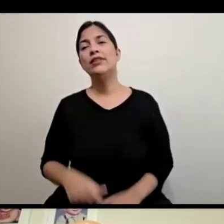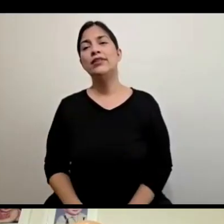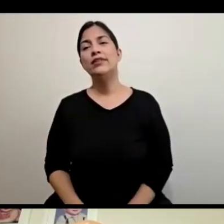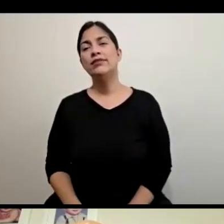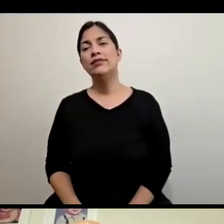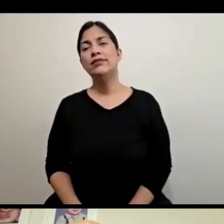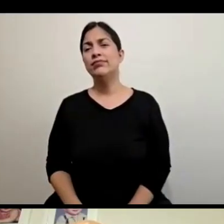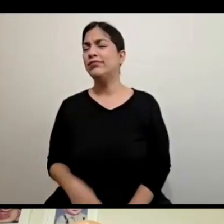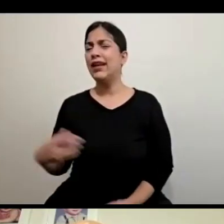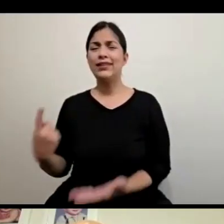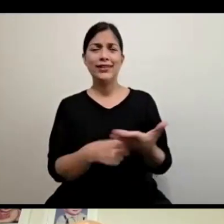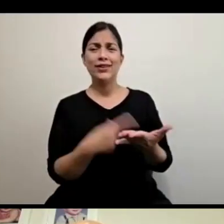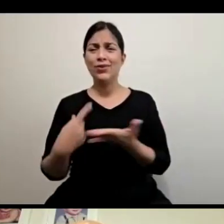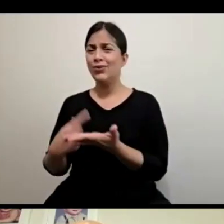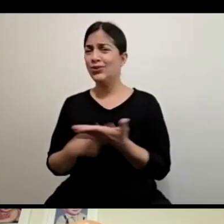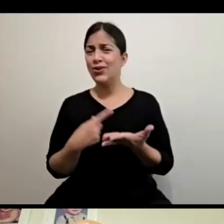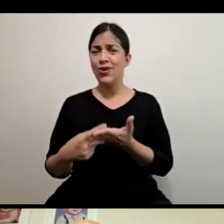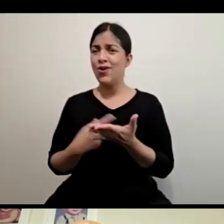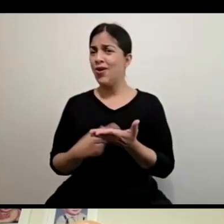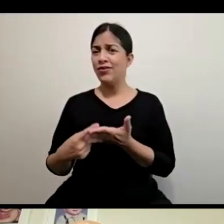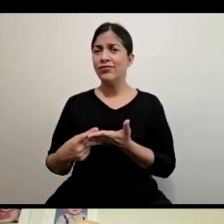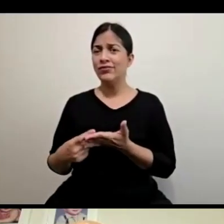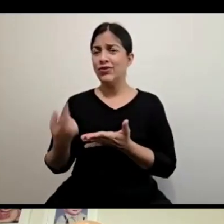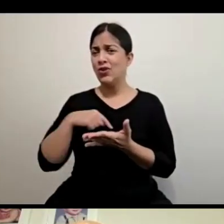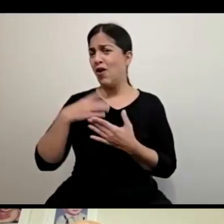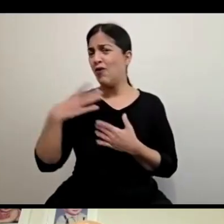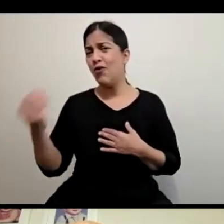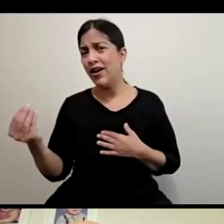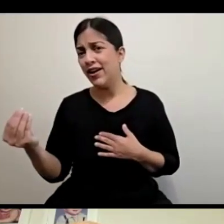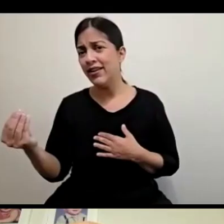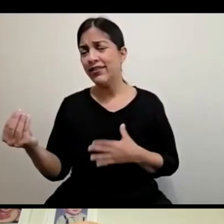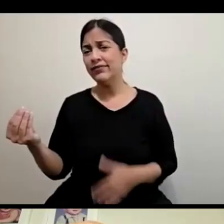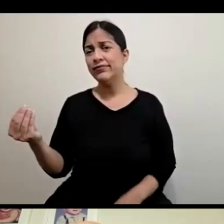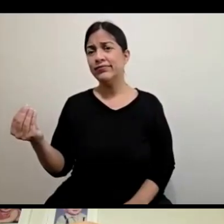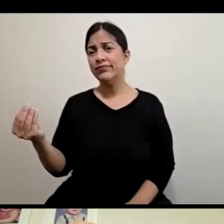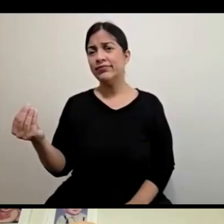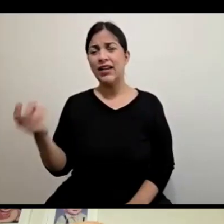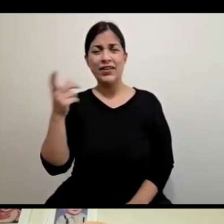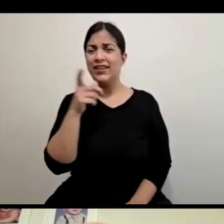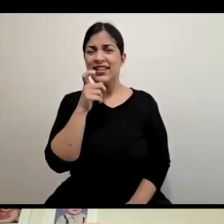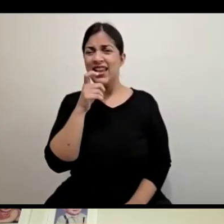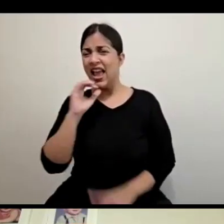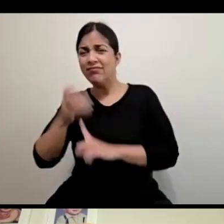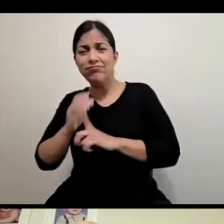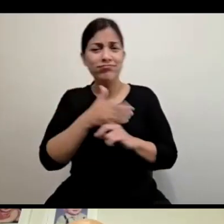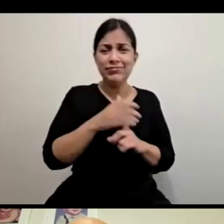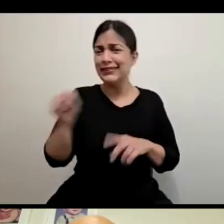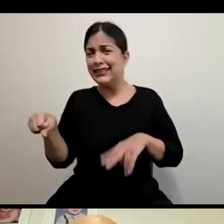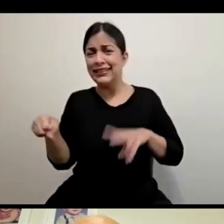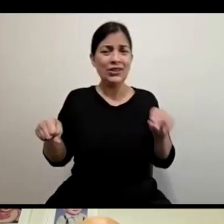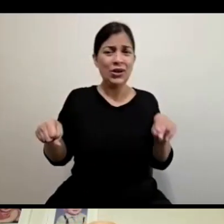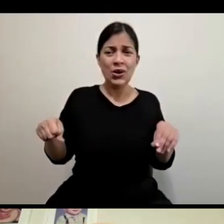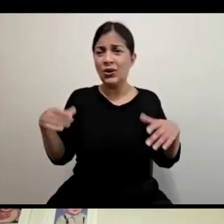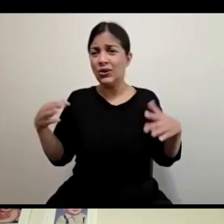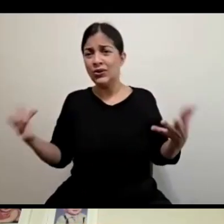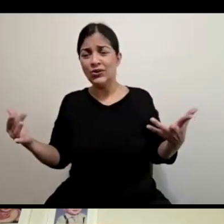una discusión nos mandaban para allá afuera, había como una discusión ahí entre quién iba a hacer el papel o no. Yo no sé si era